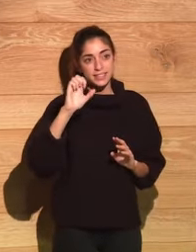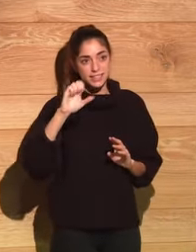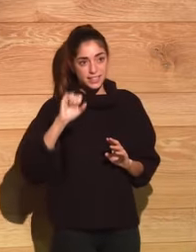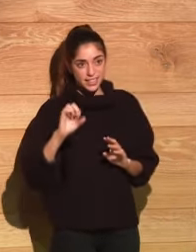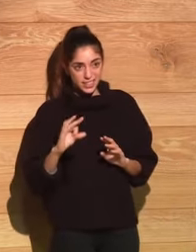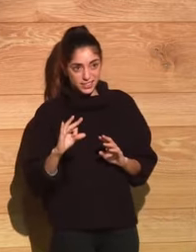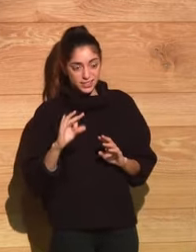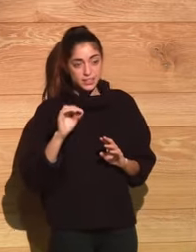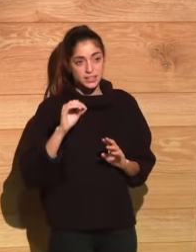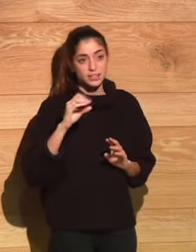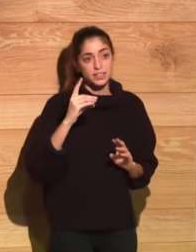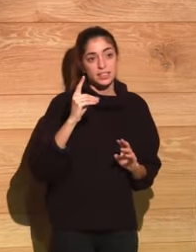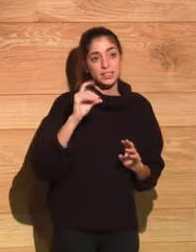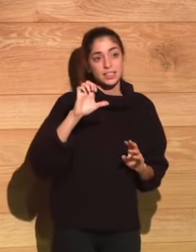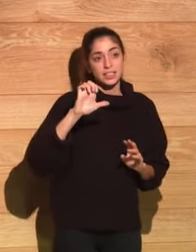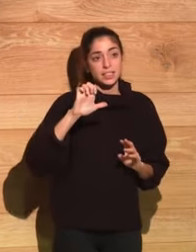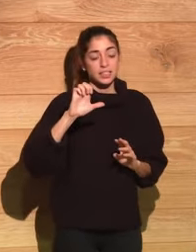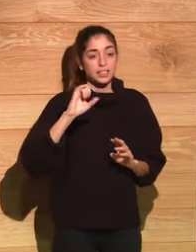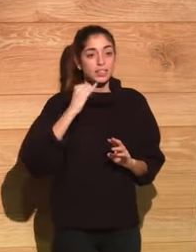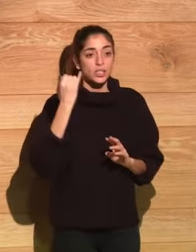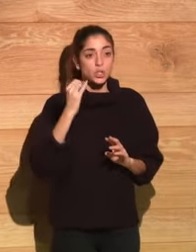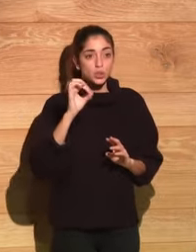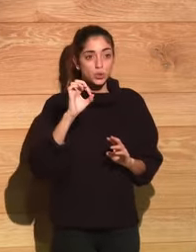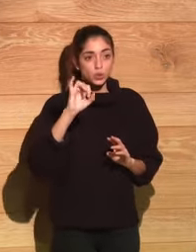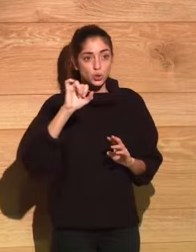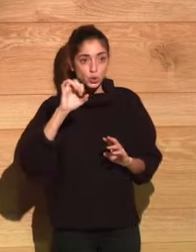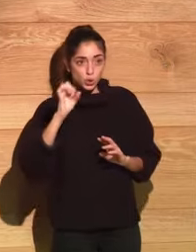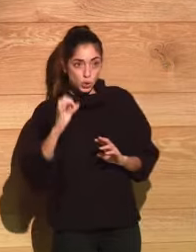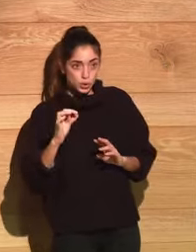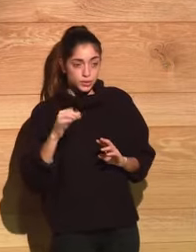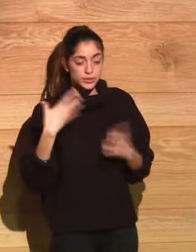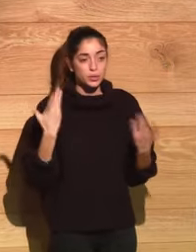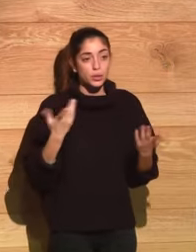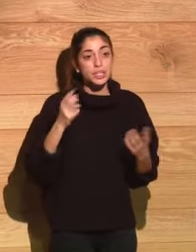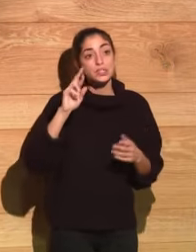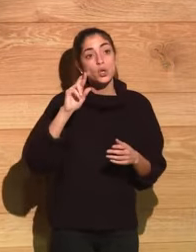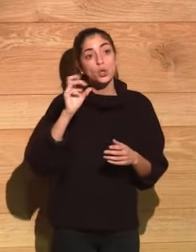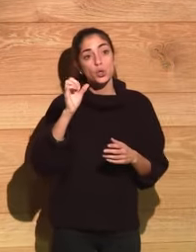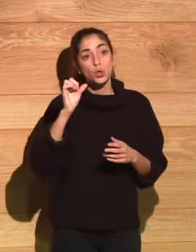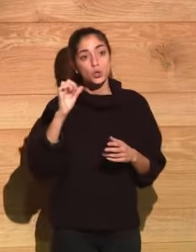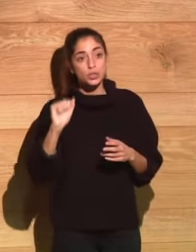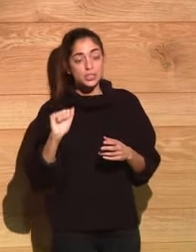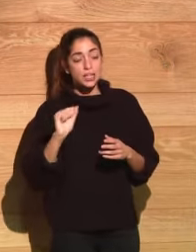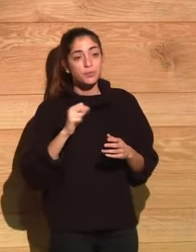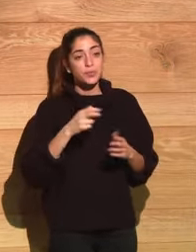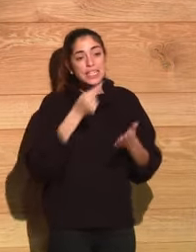la literatura de Proust. ¿Cómo escribe Rosa Chacel?